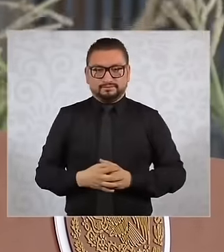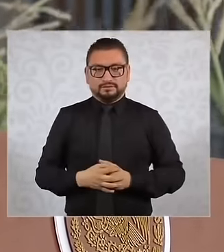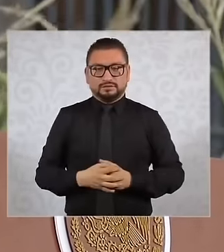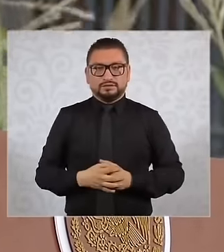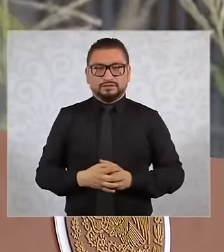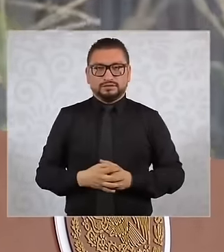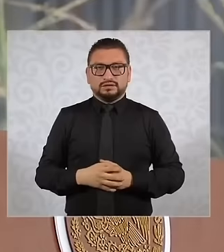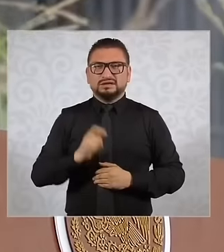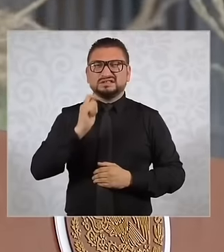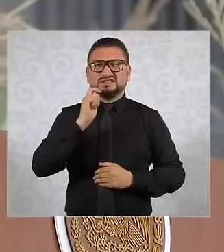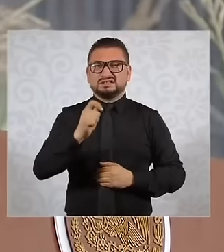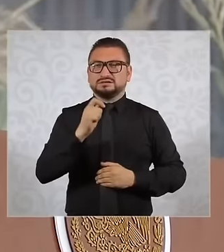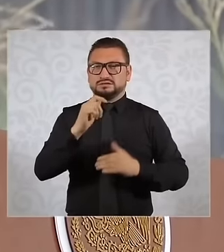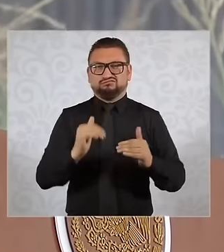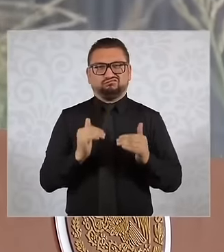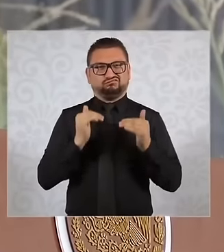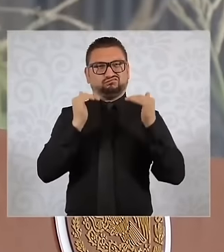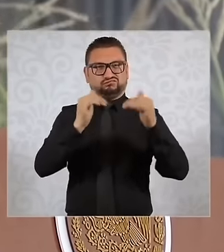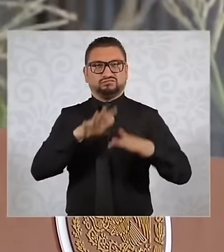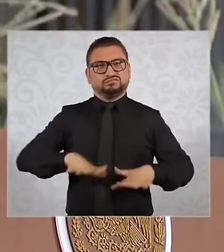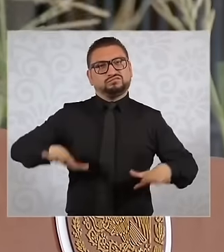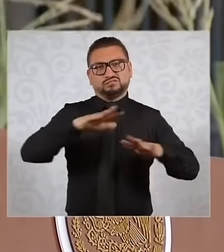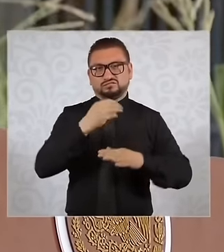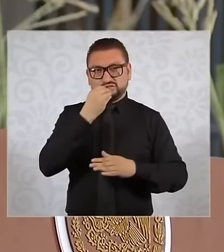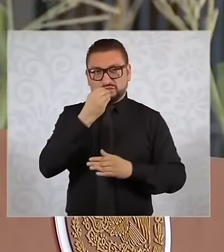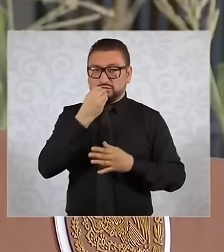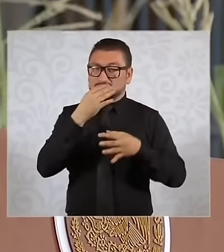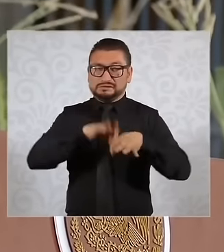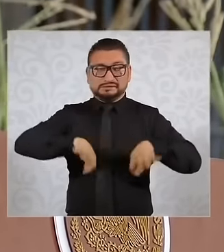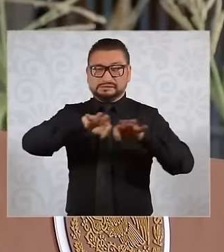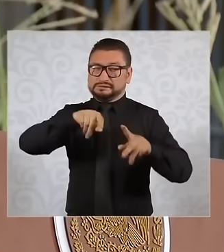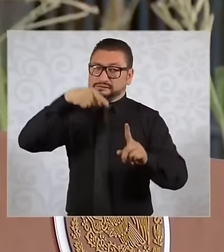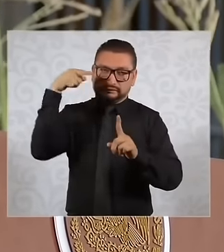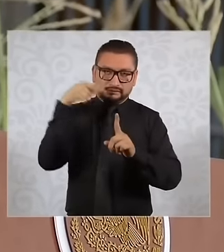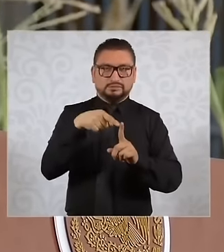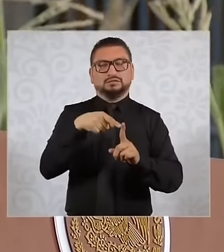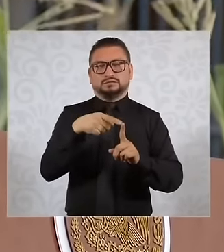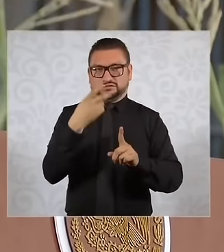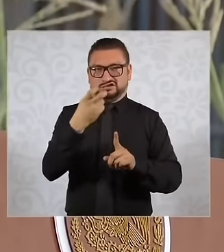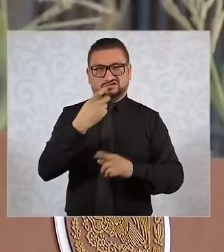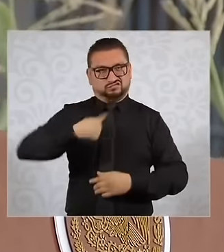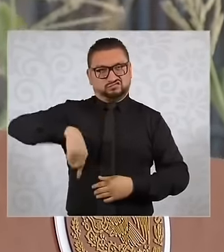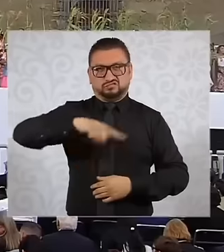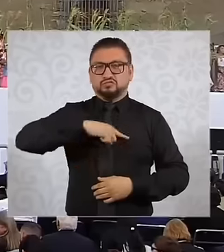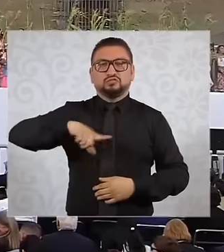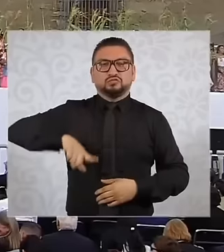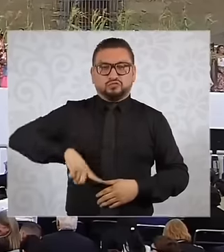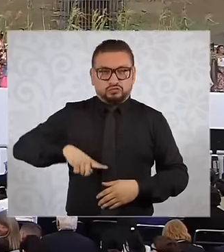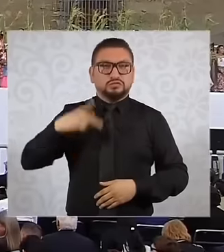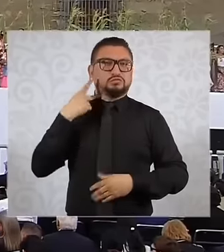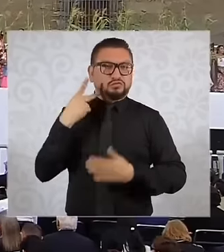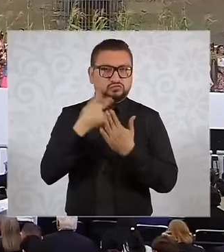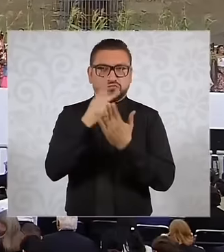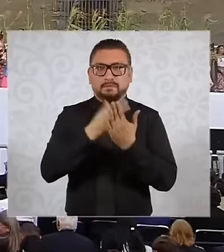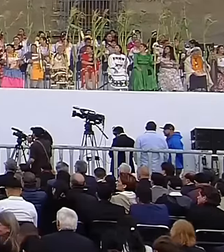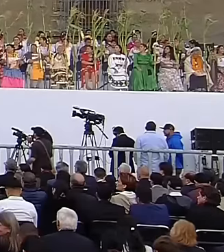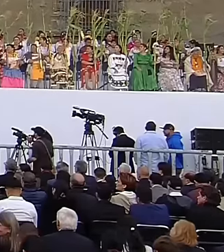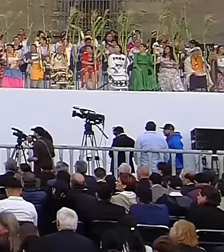La soberanía alimentaria seguirá siendo el eje rector de nuestra política para el campo.